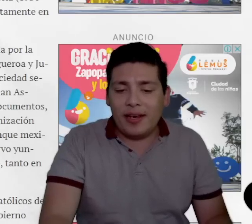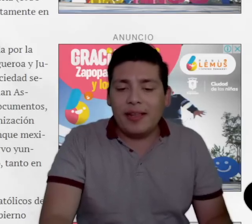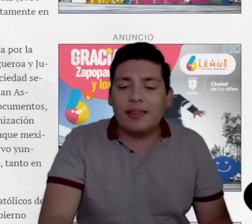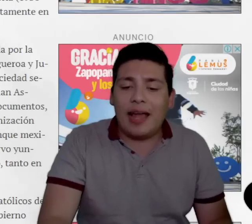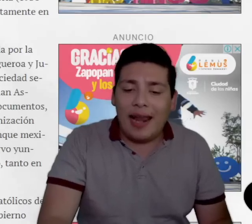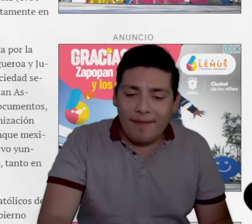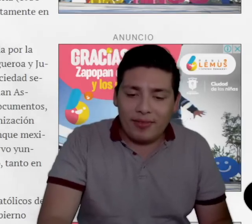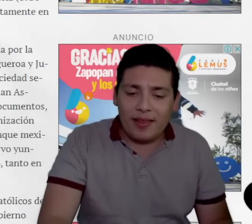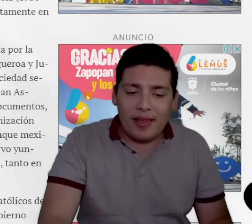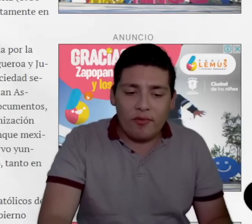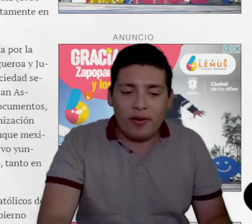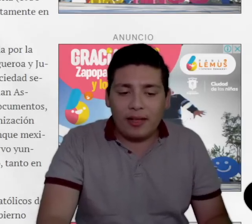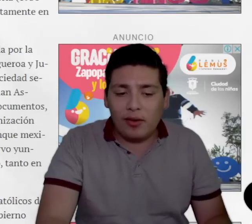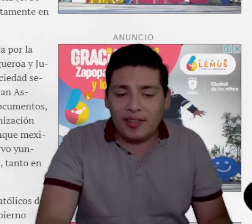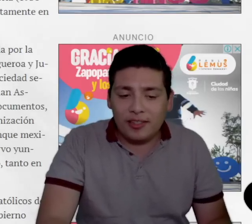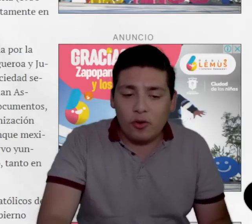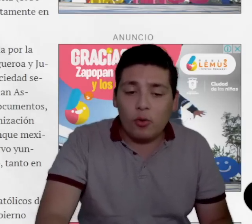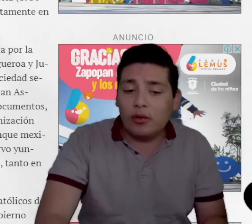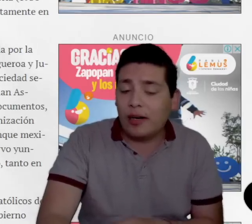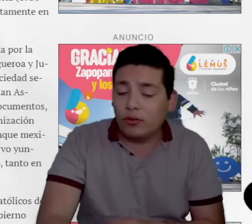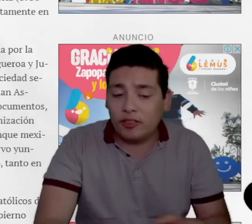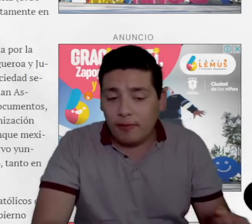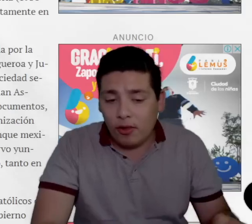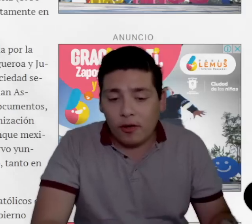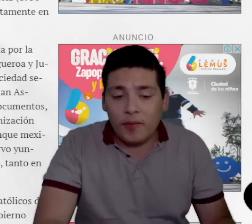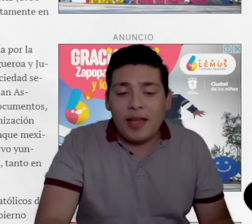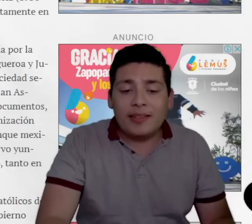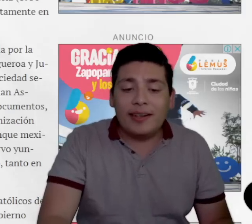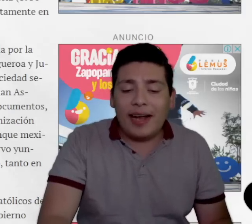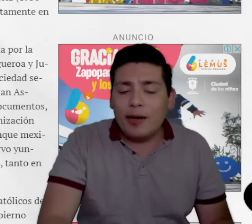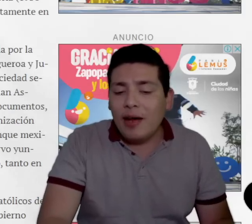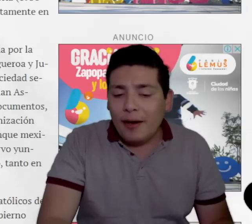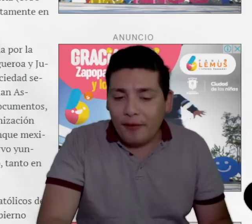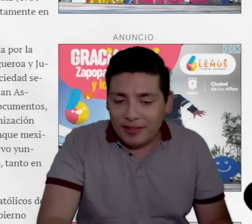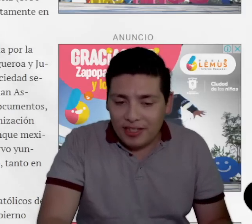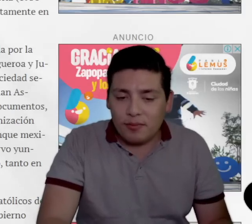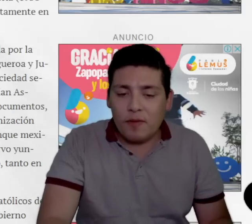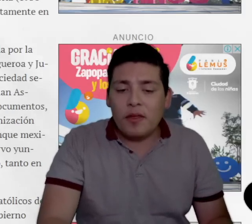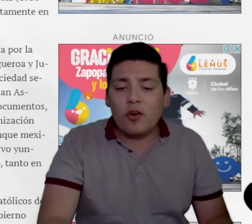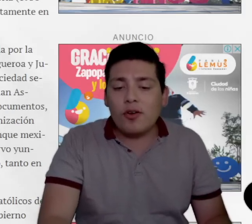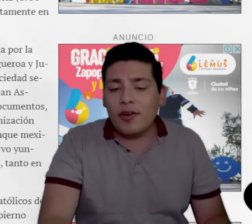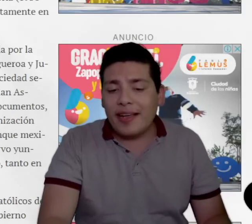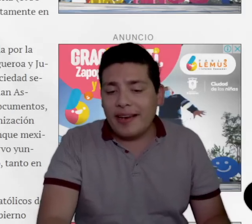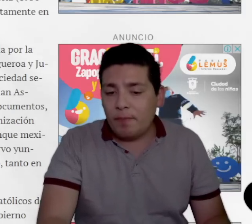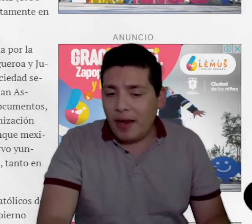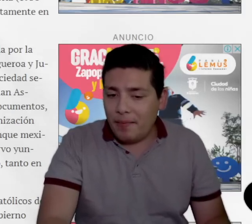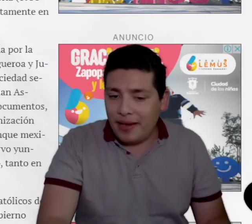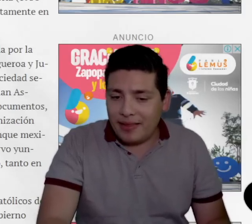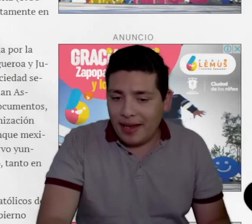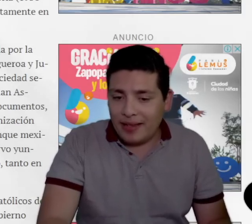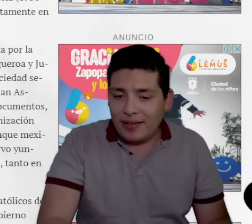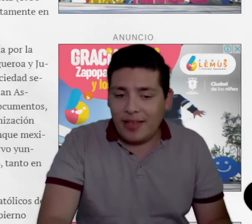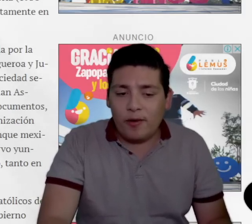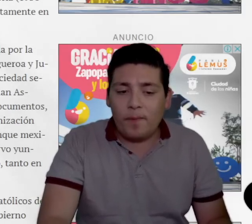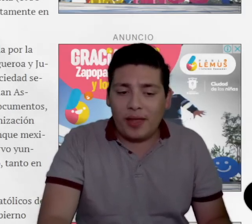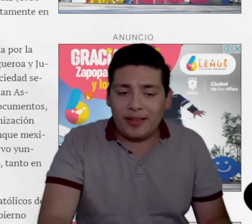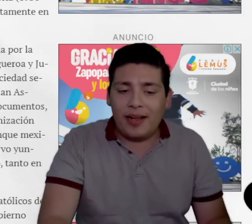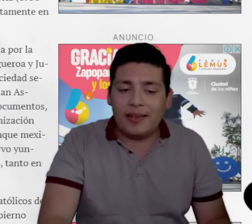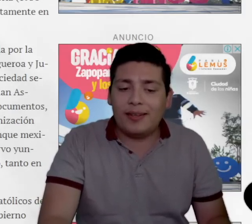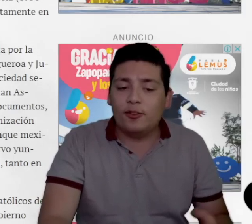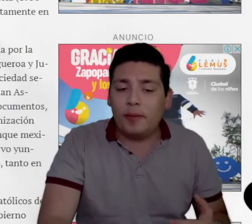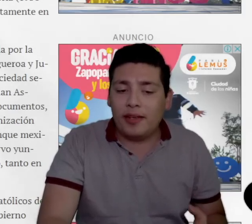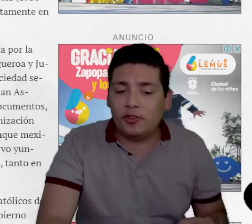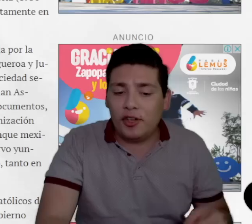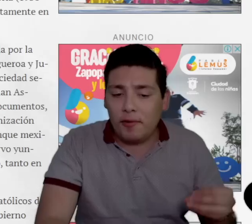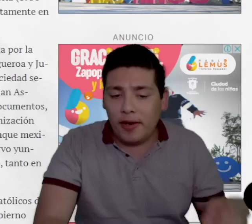llaman, tiene talante de un catolicismo ultraconservador, cercano al fascismo, con orígenes paramilitares y con